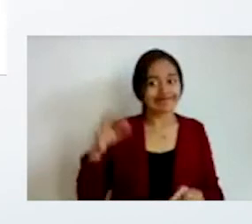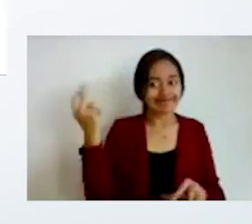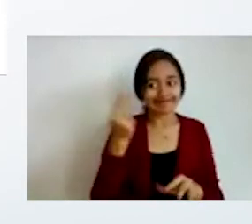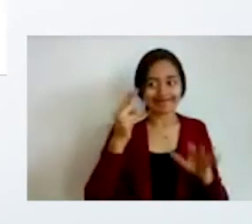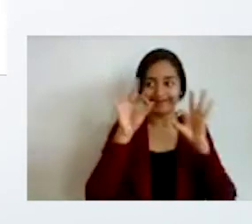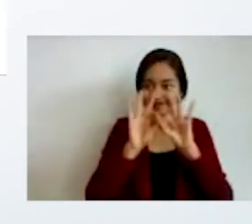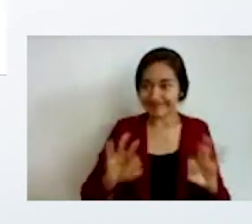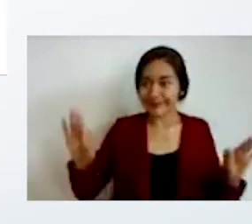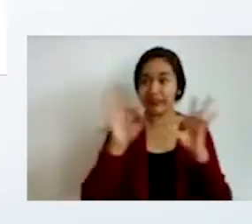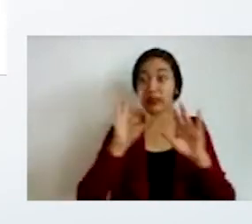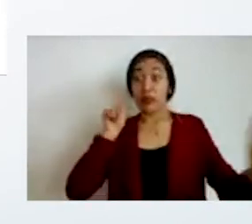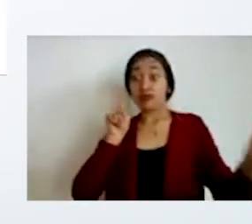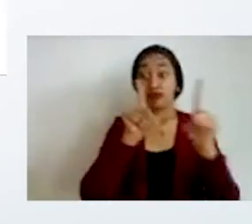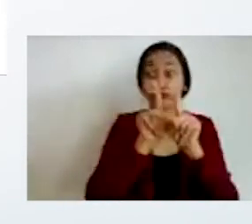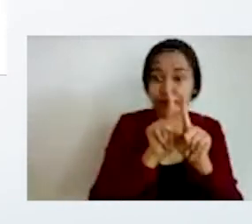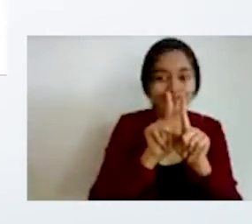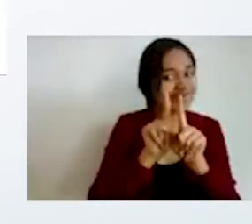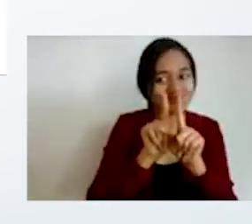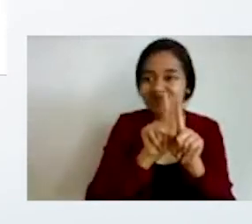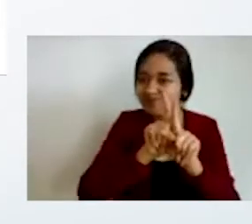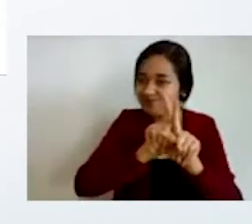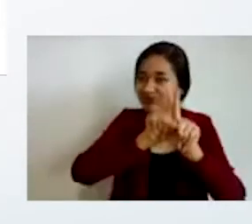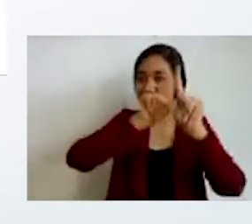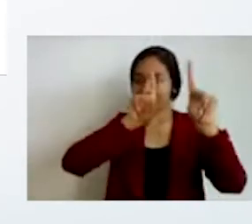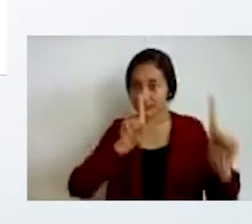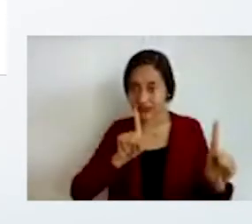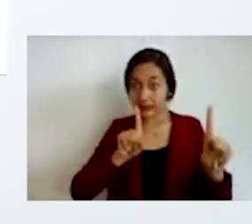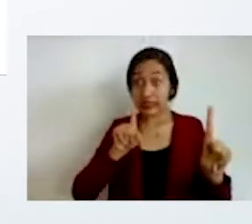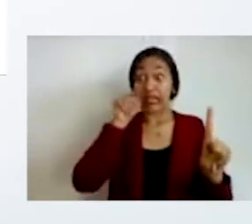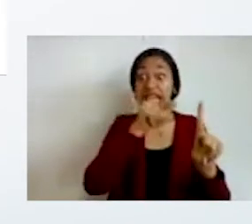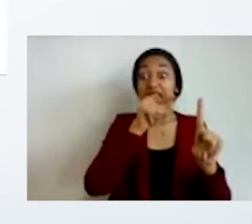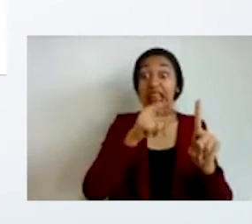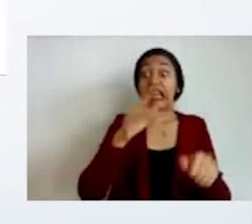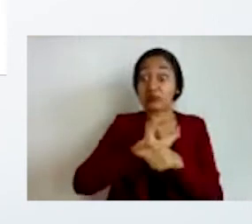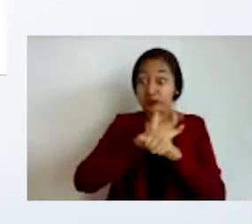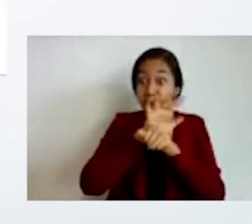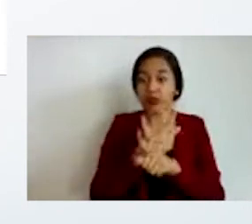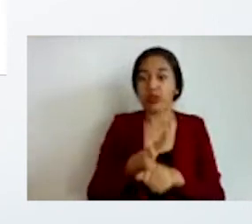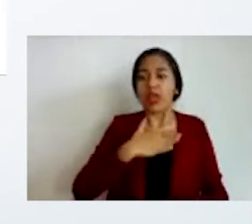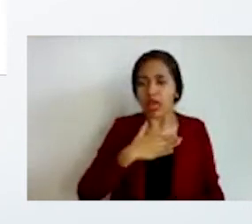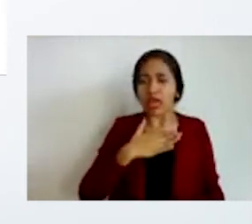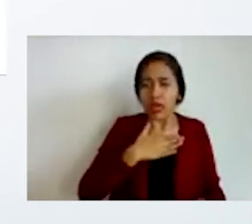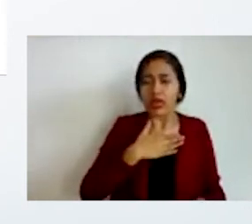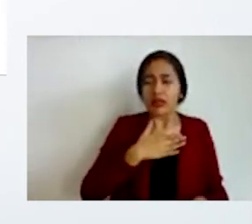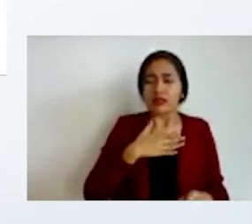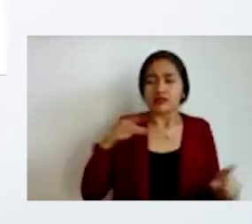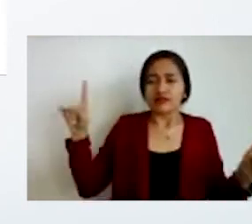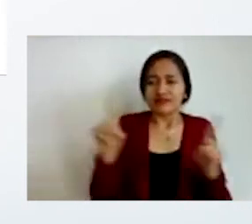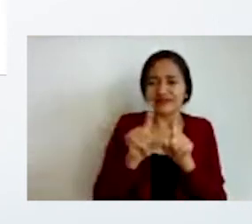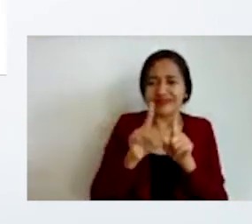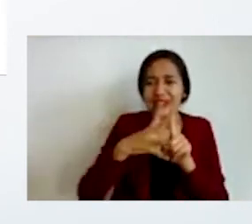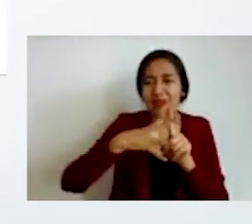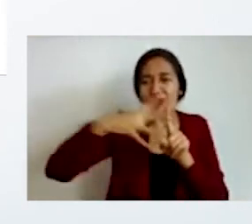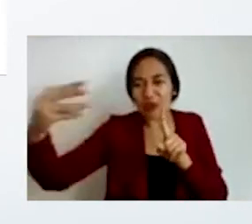contacto cercano. Si una persona está infectada y tiene síntomas, el estar cerca de esa persona, por el mero hecho de estar hablando, se